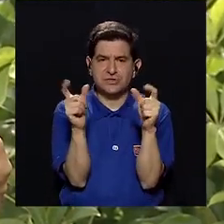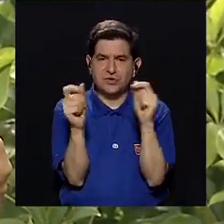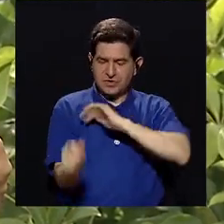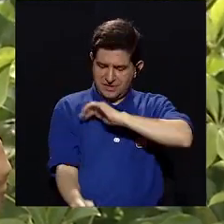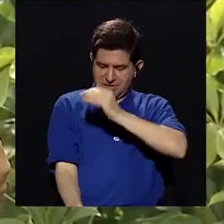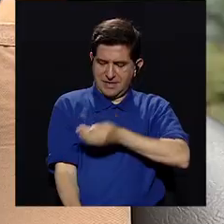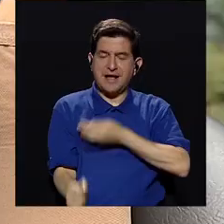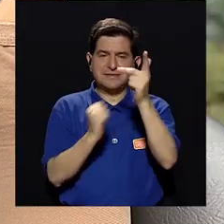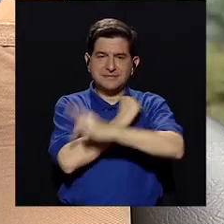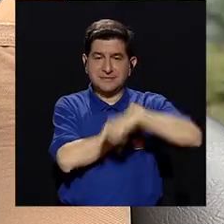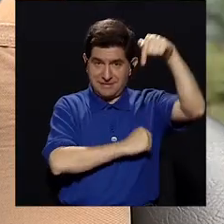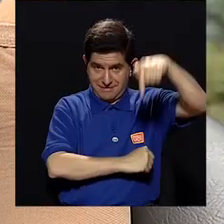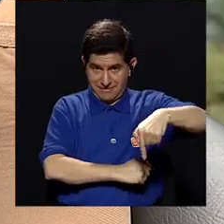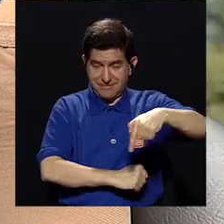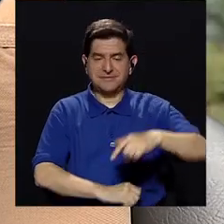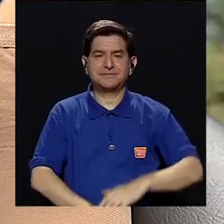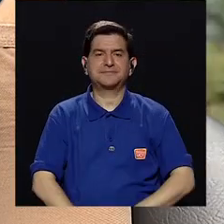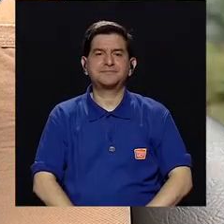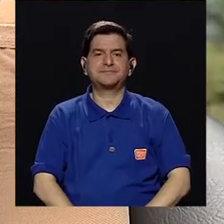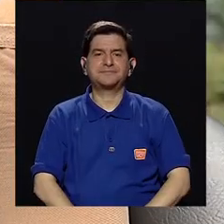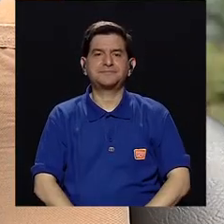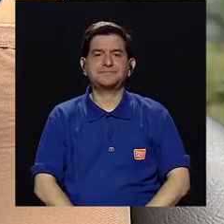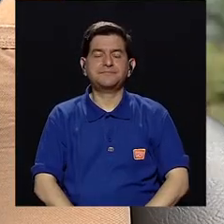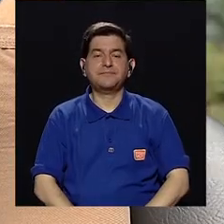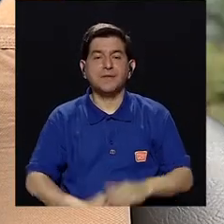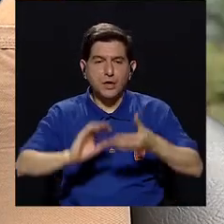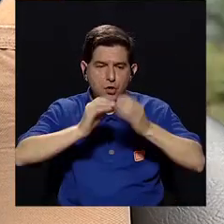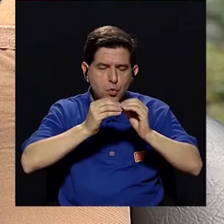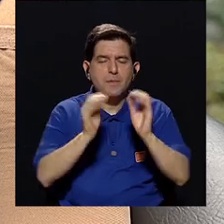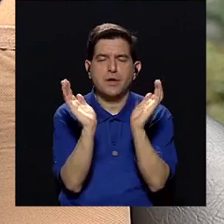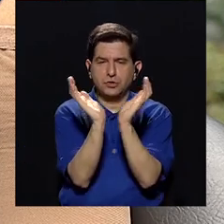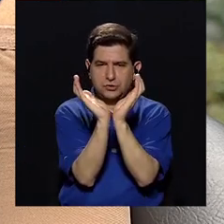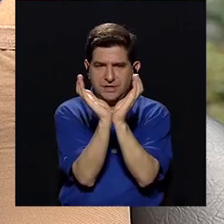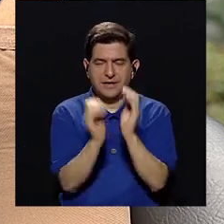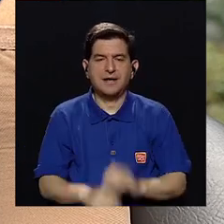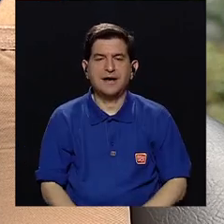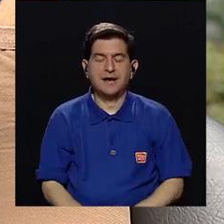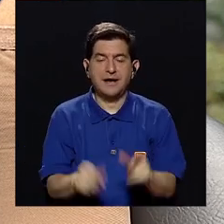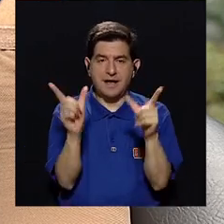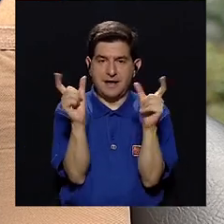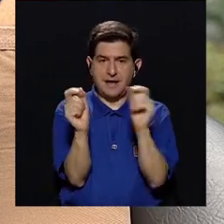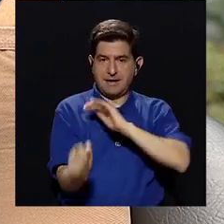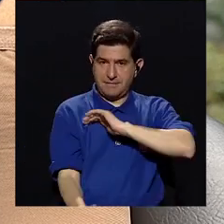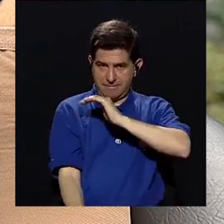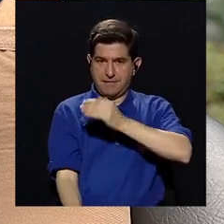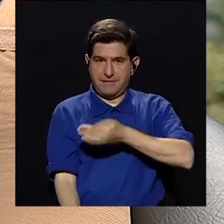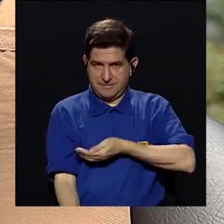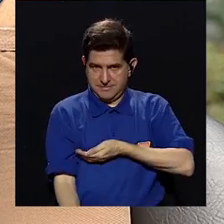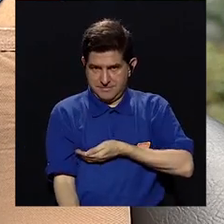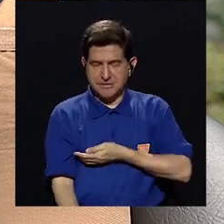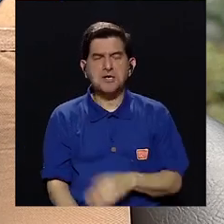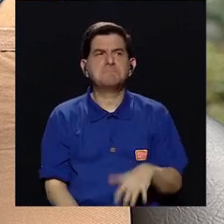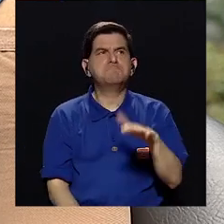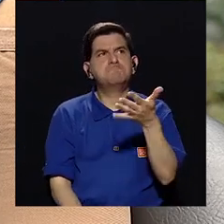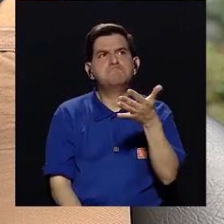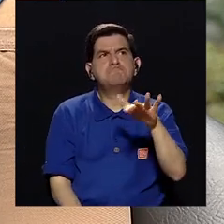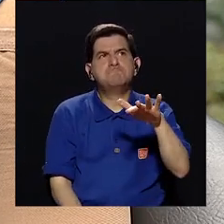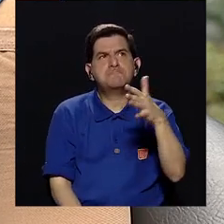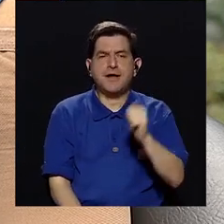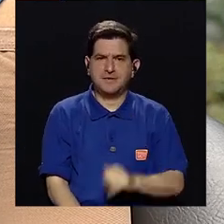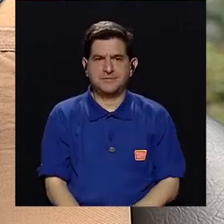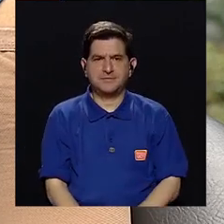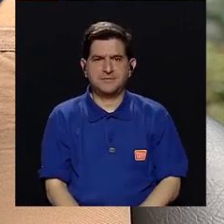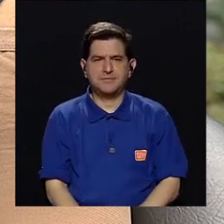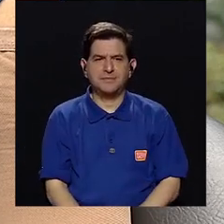país bueno según datos de la caja el cáncer de mama más o menos hay un